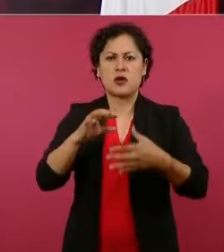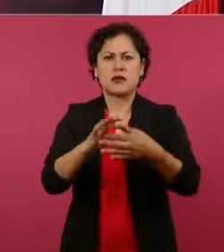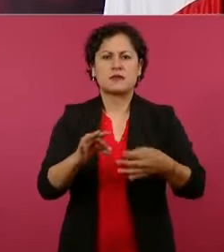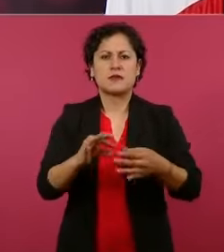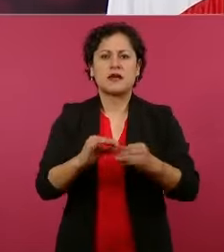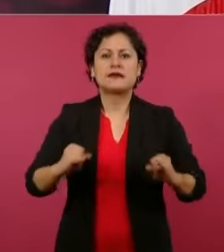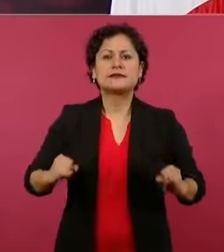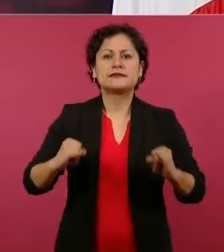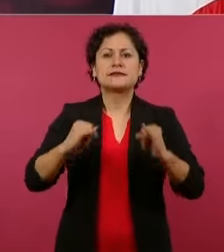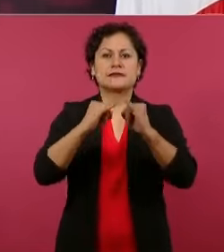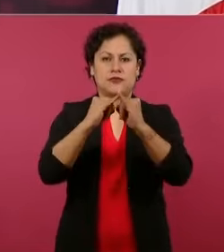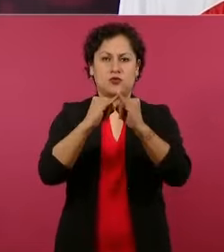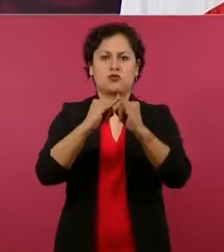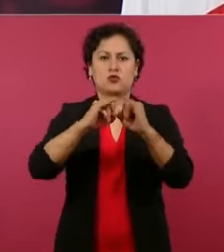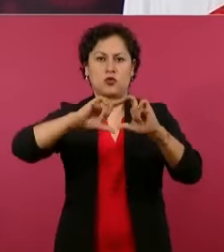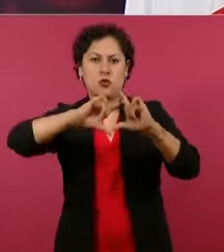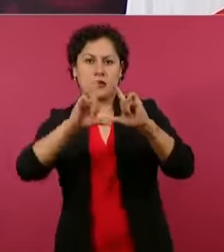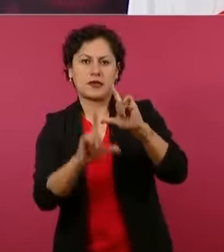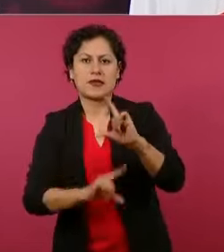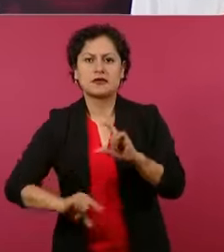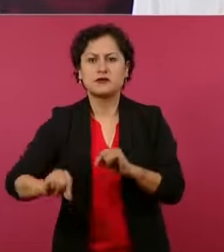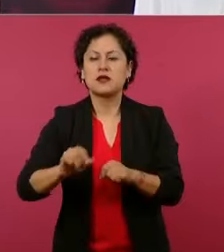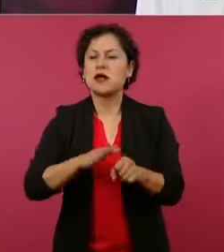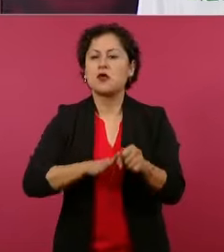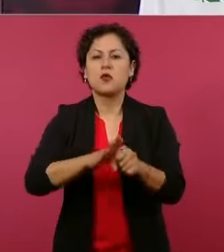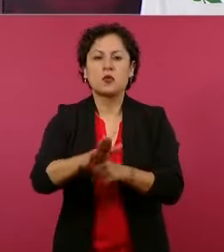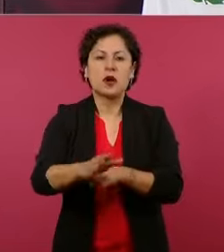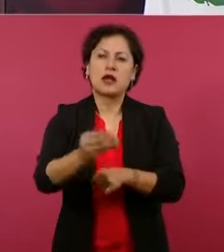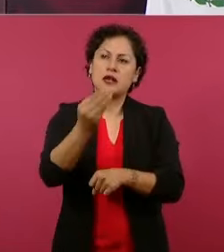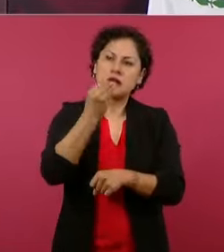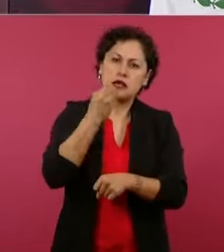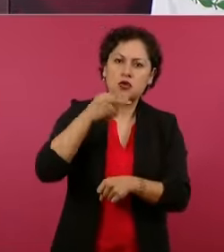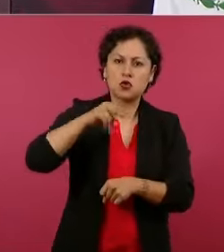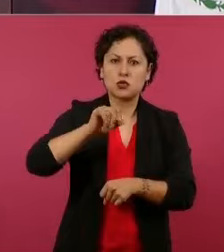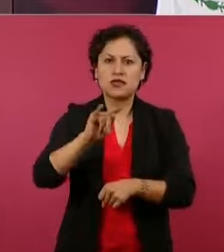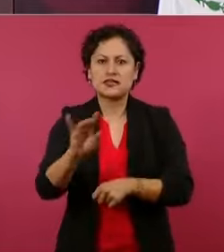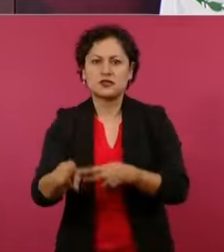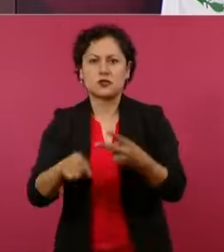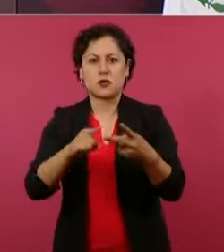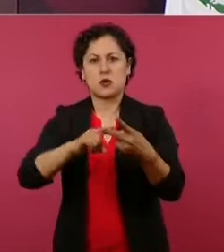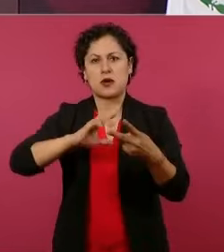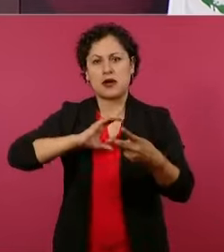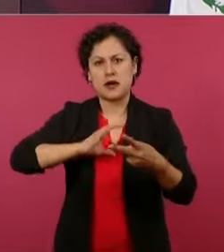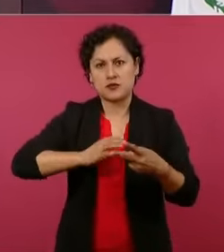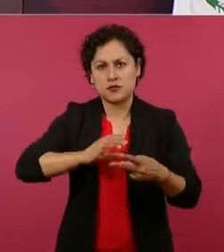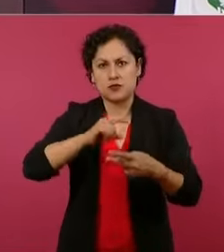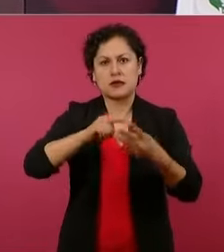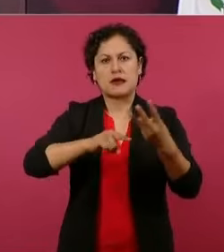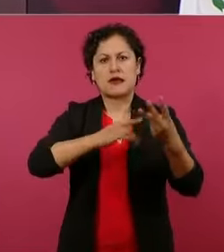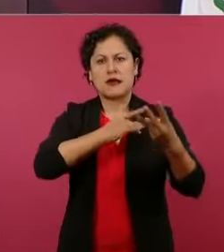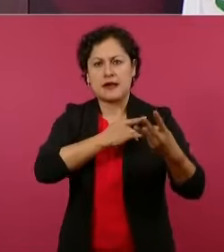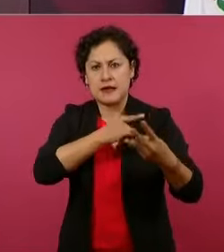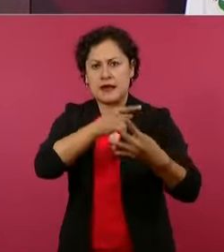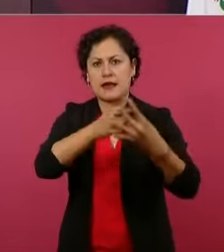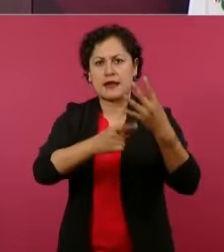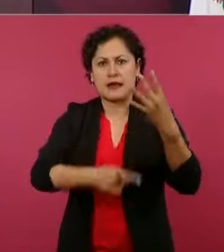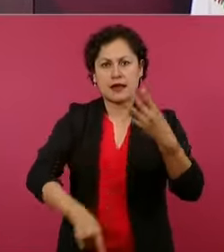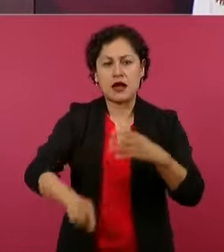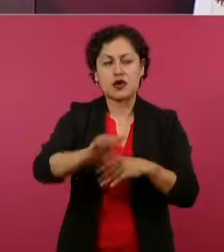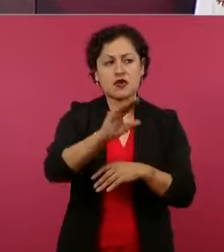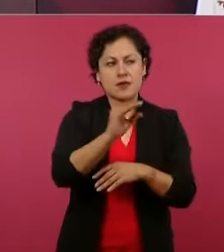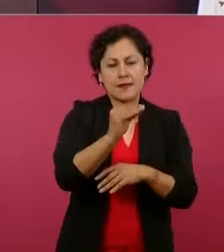nacionales nutrición cardiología ya 75 80% es gratuito